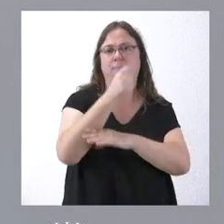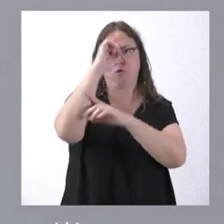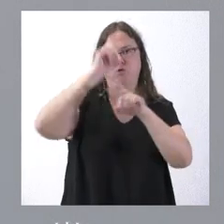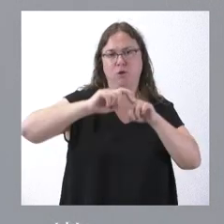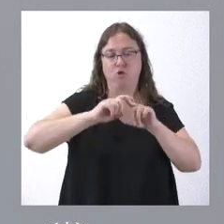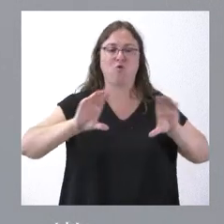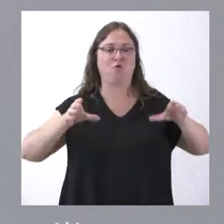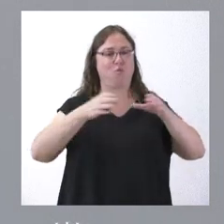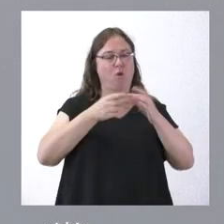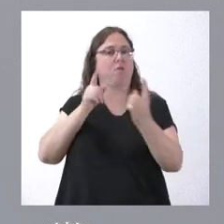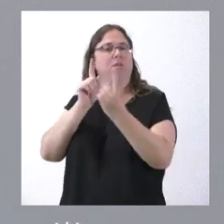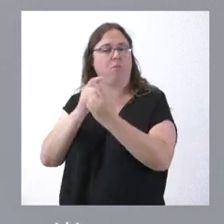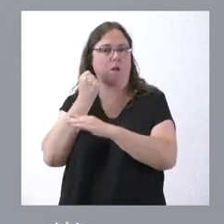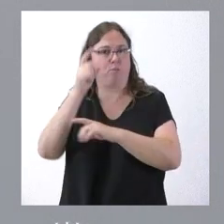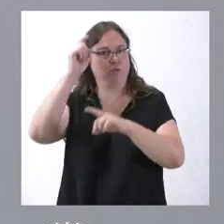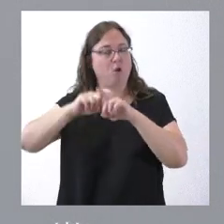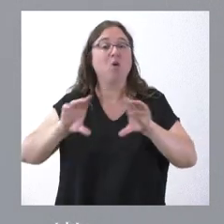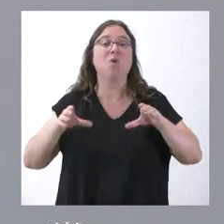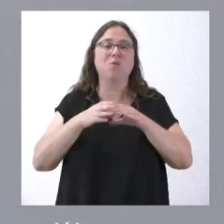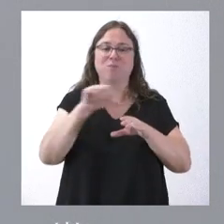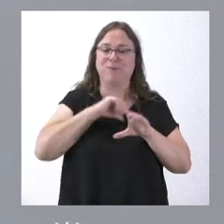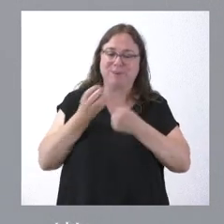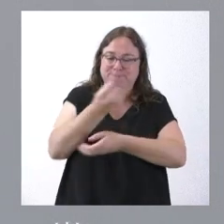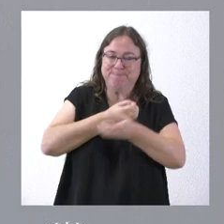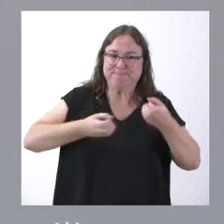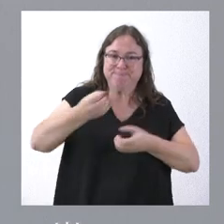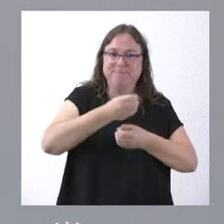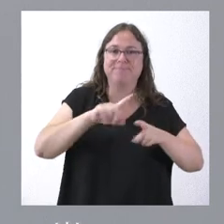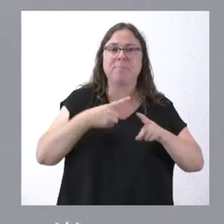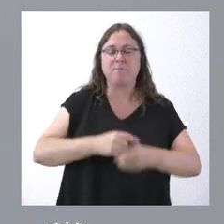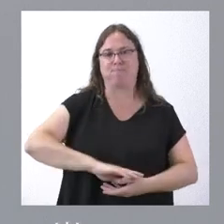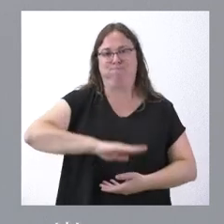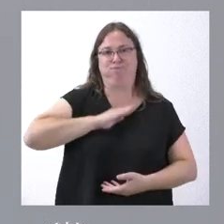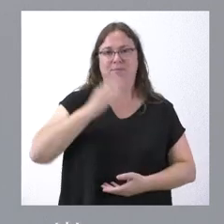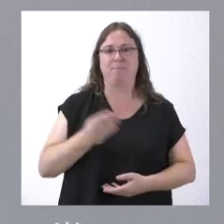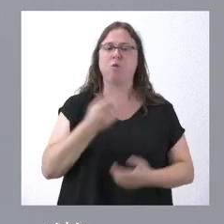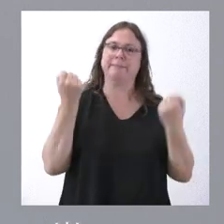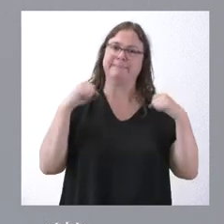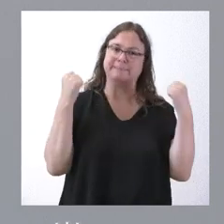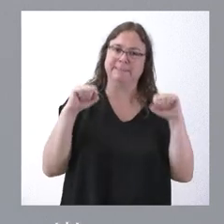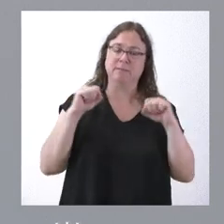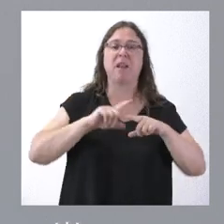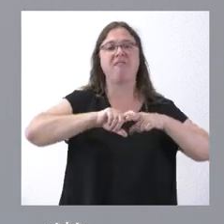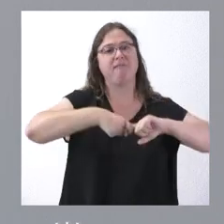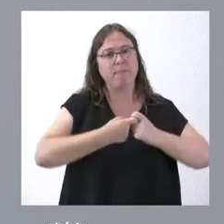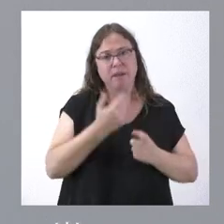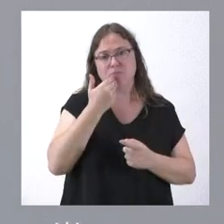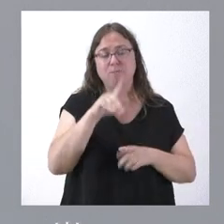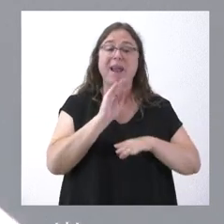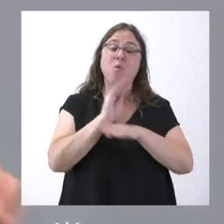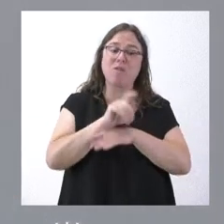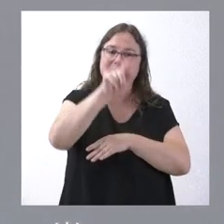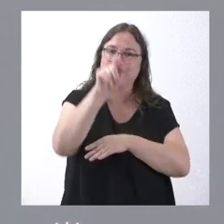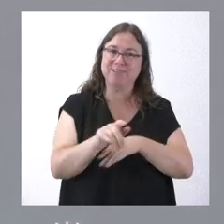comunitario como individualizado, grupos de autoayuda y capacitación y entrenamiento de familiares en los cuidados de